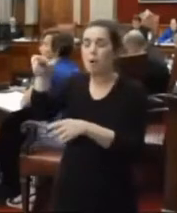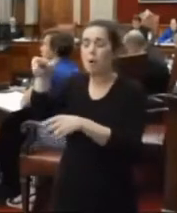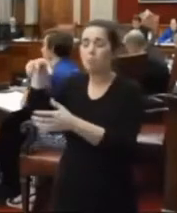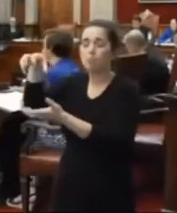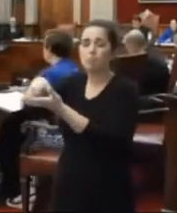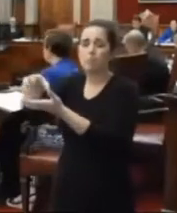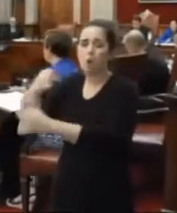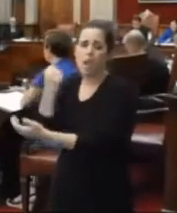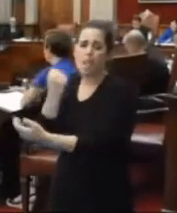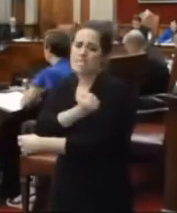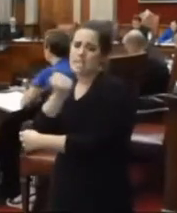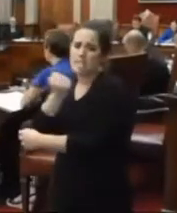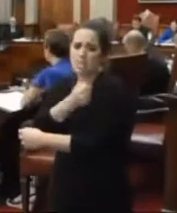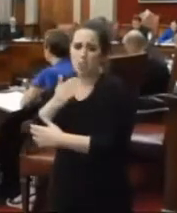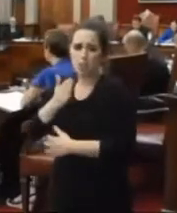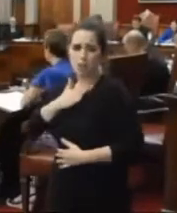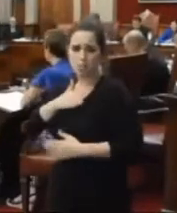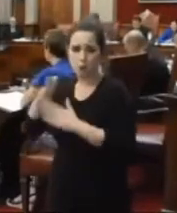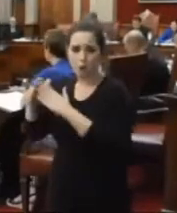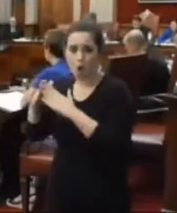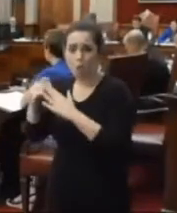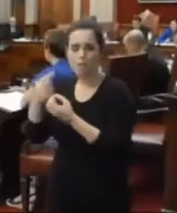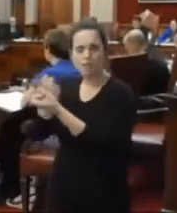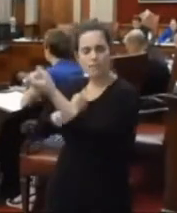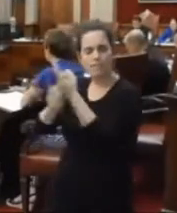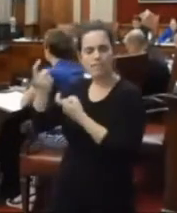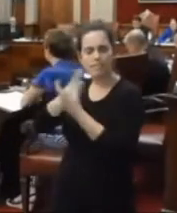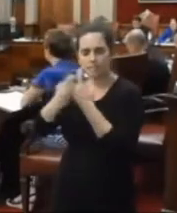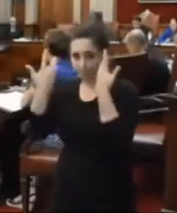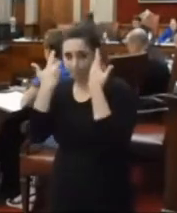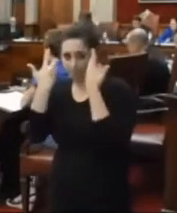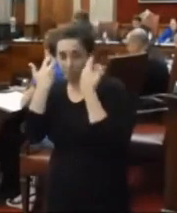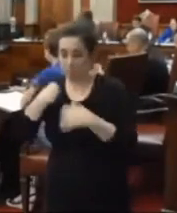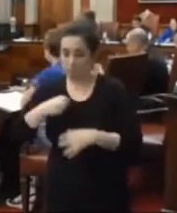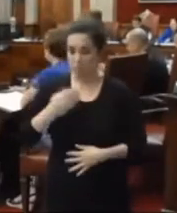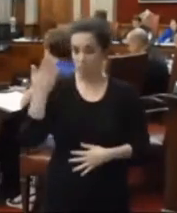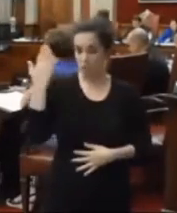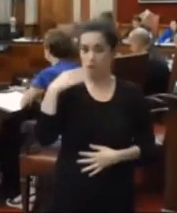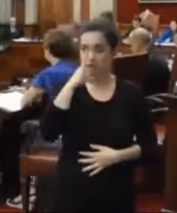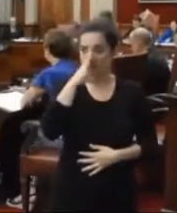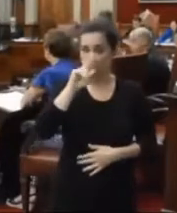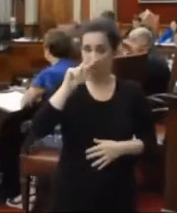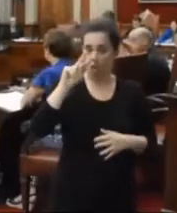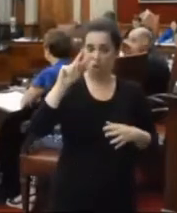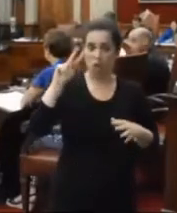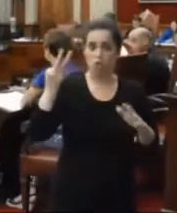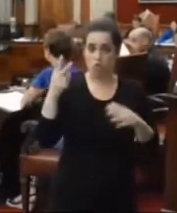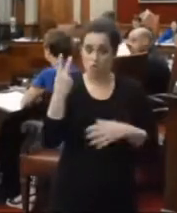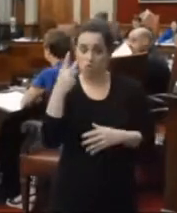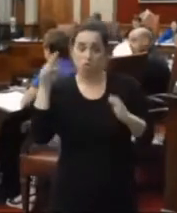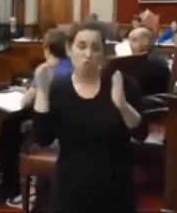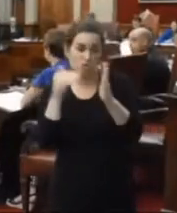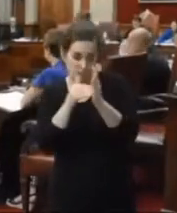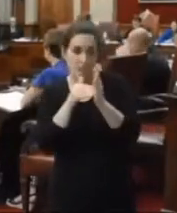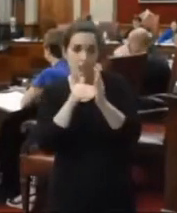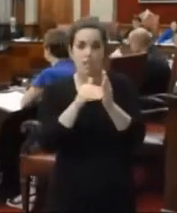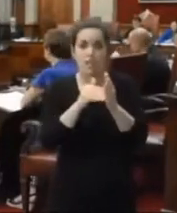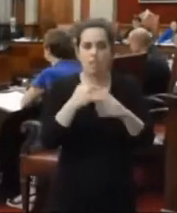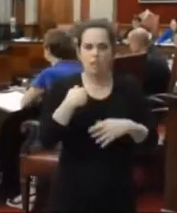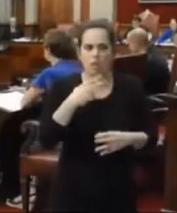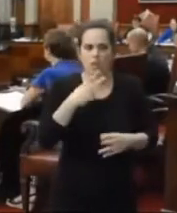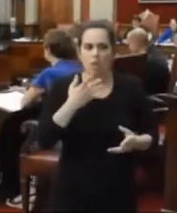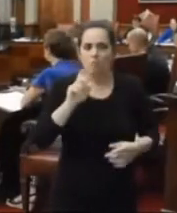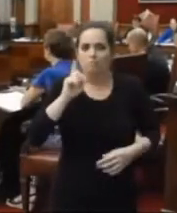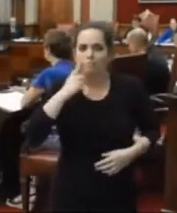propiedad, lo que hice el 23 de febrero de 2000, con el resultado de que me enteré que